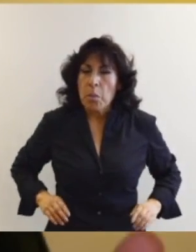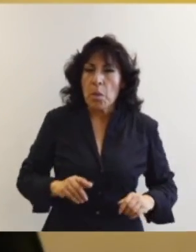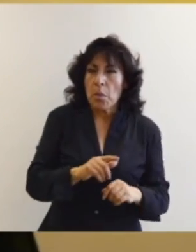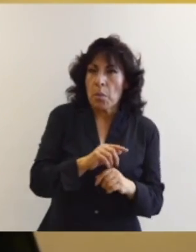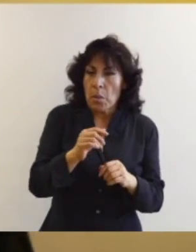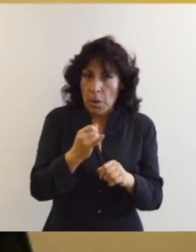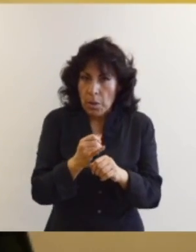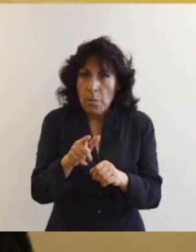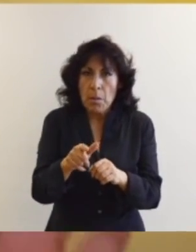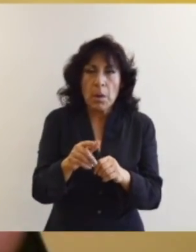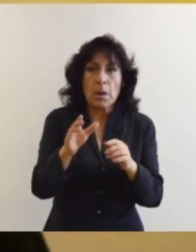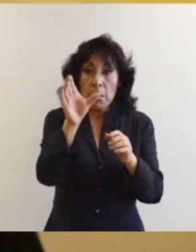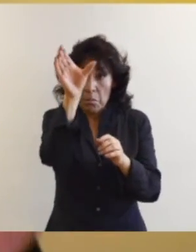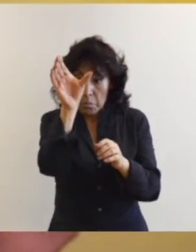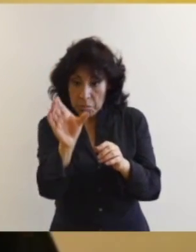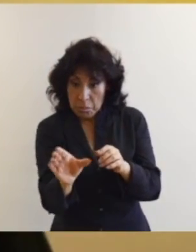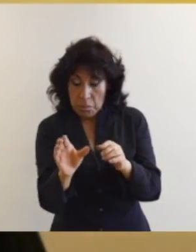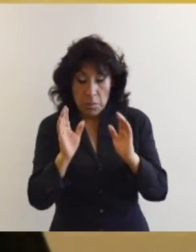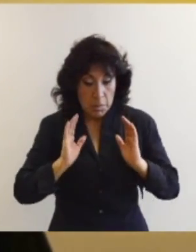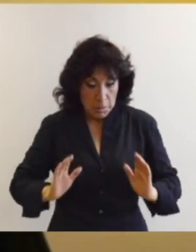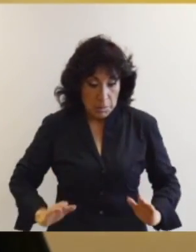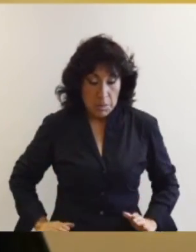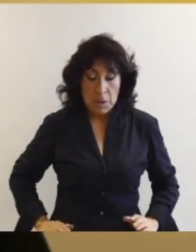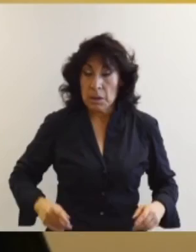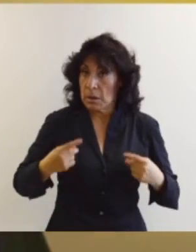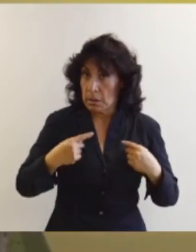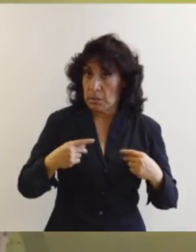por la conformación física de los individuos.